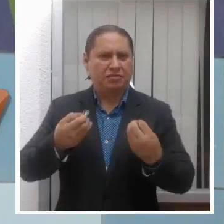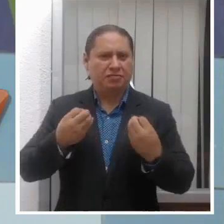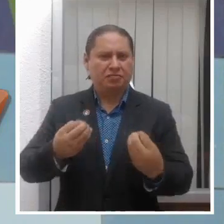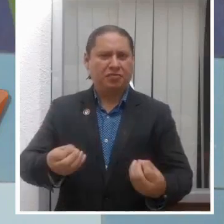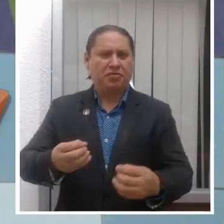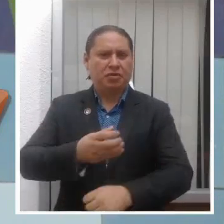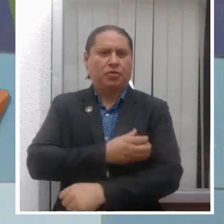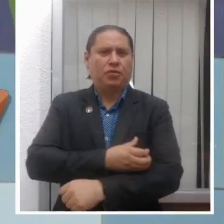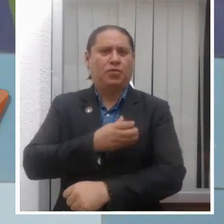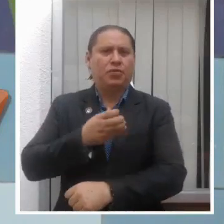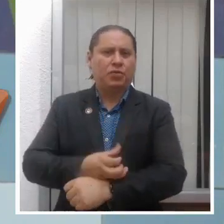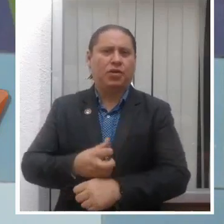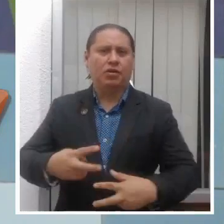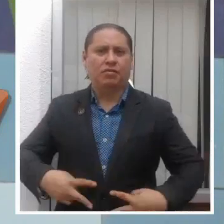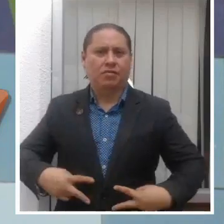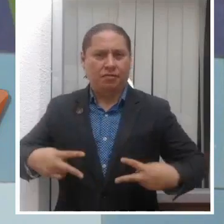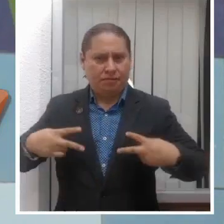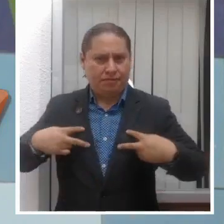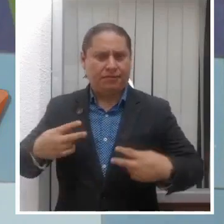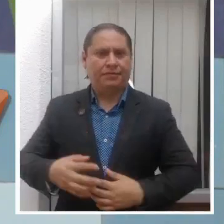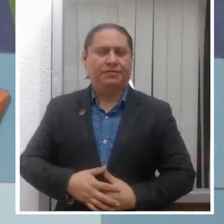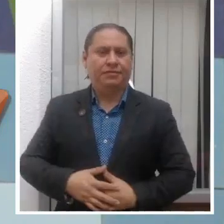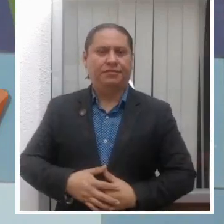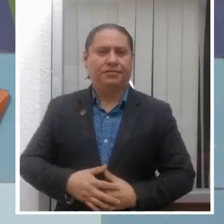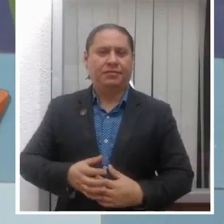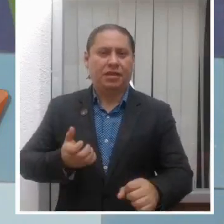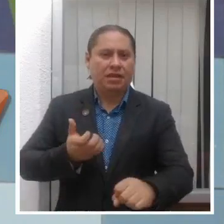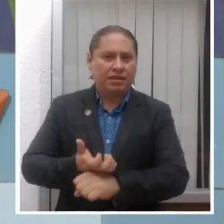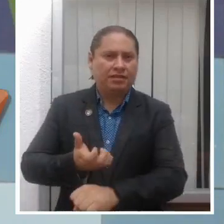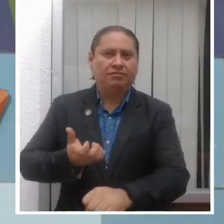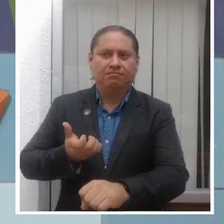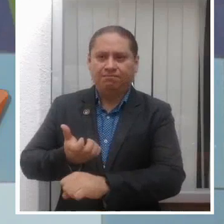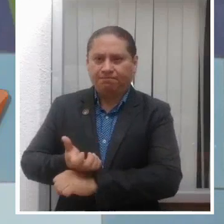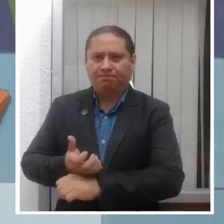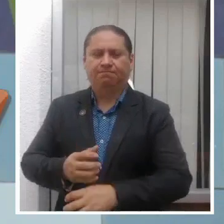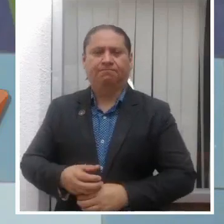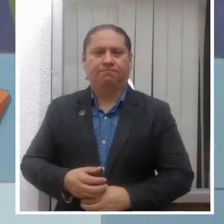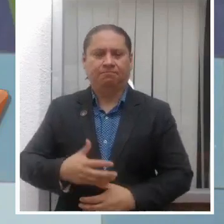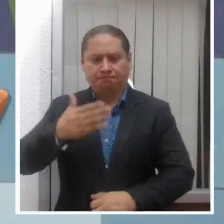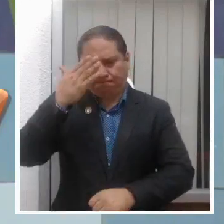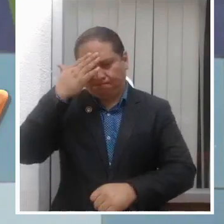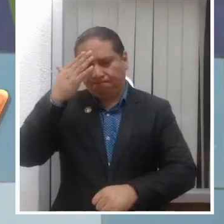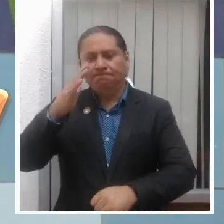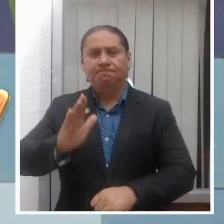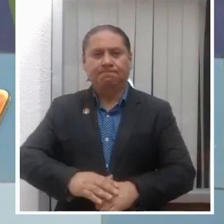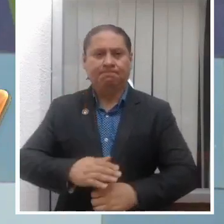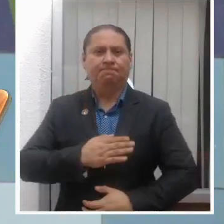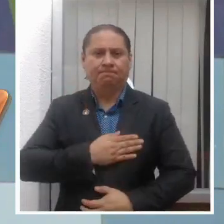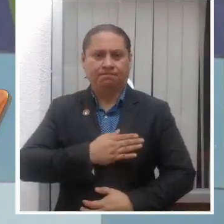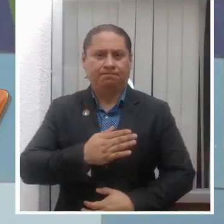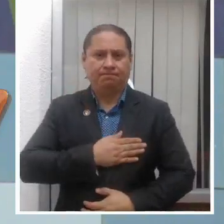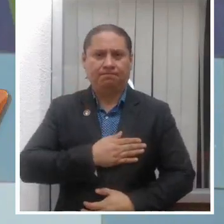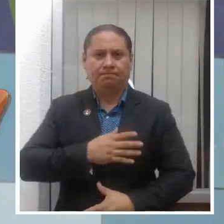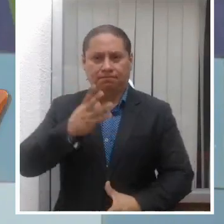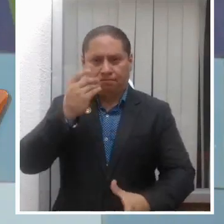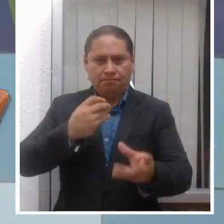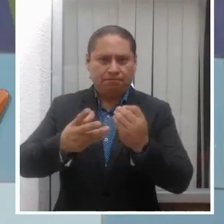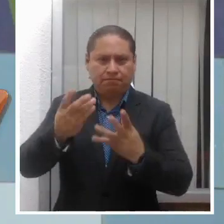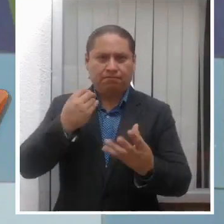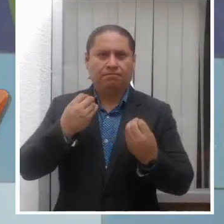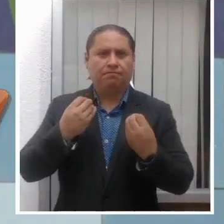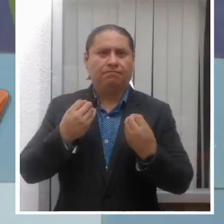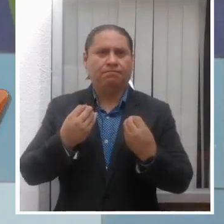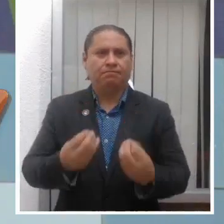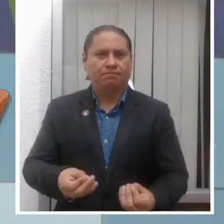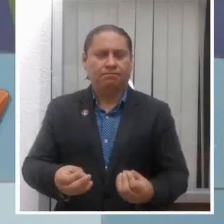me han acompañado en mi vida, que han estado conmigo en buenos momentos y que de ellos he aprendido mucho